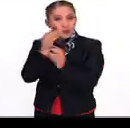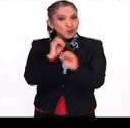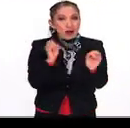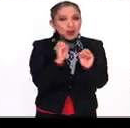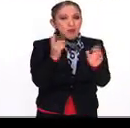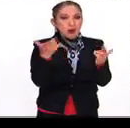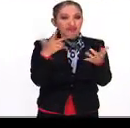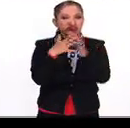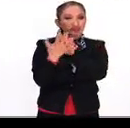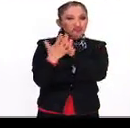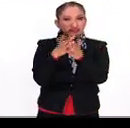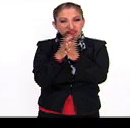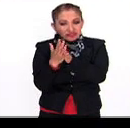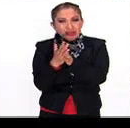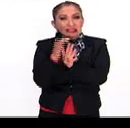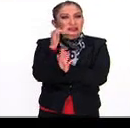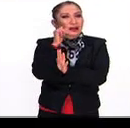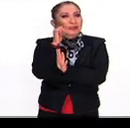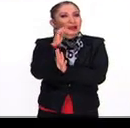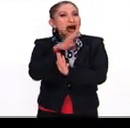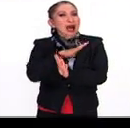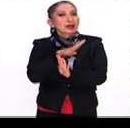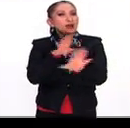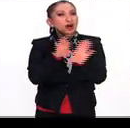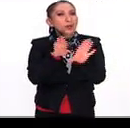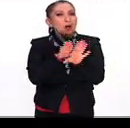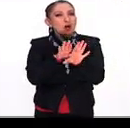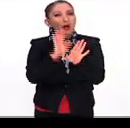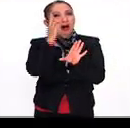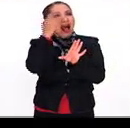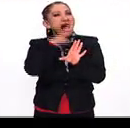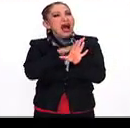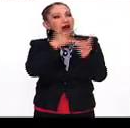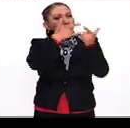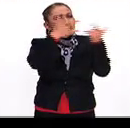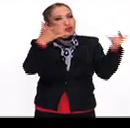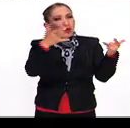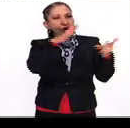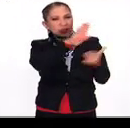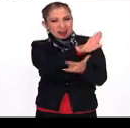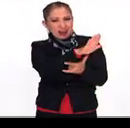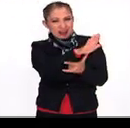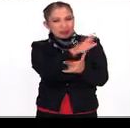pero por otro lado porque siempre están de alguna manera recordando que hay un relato detrás.